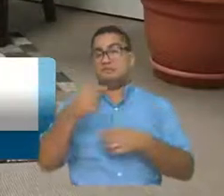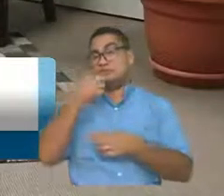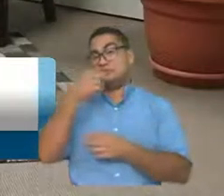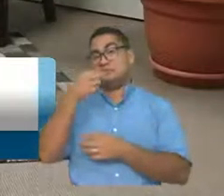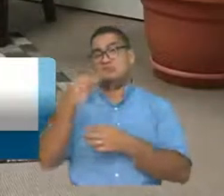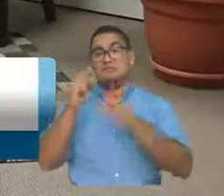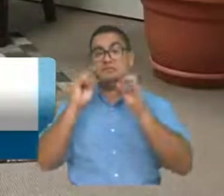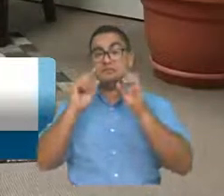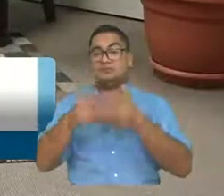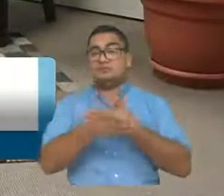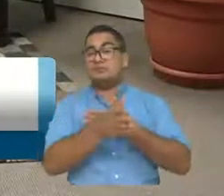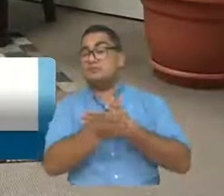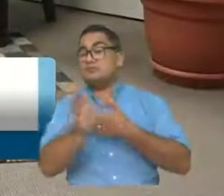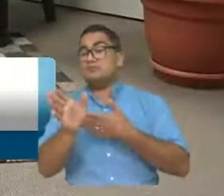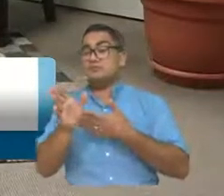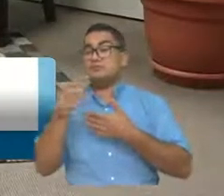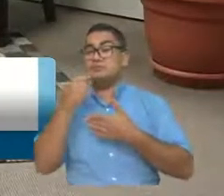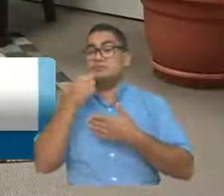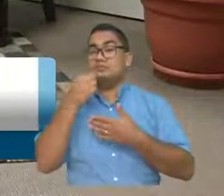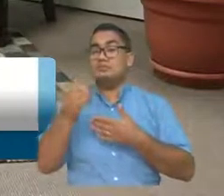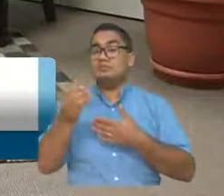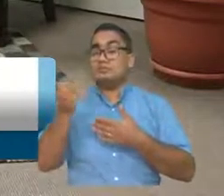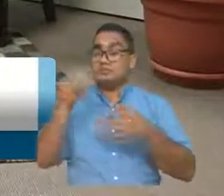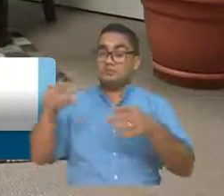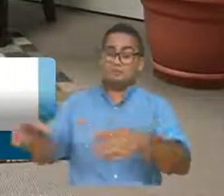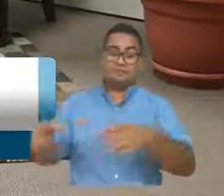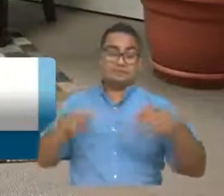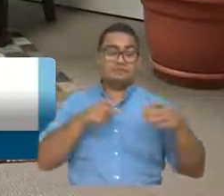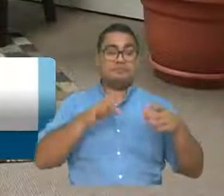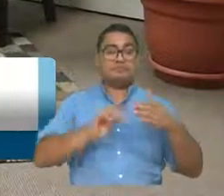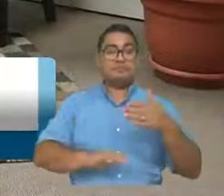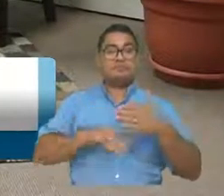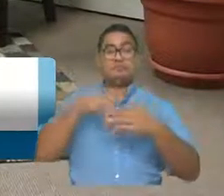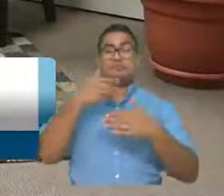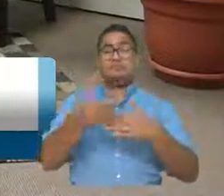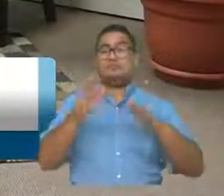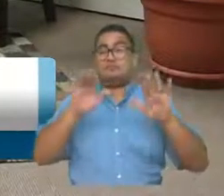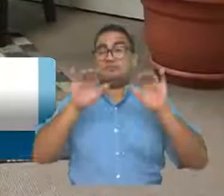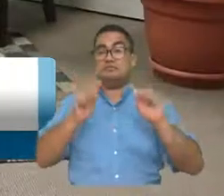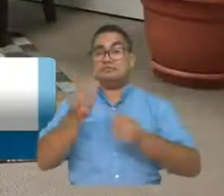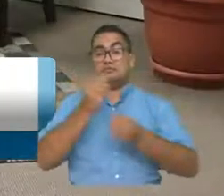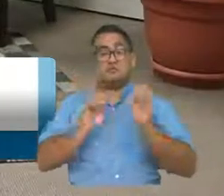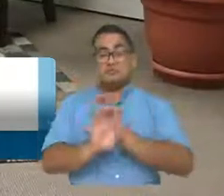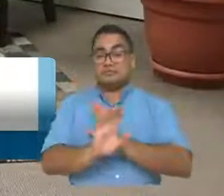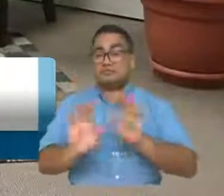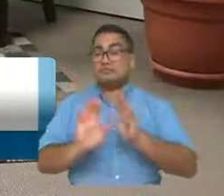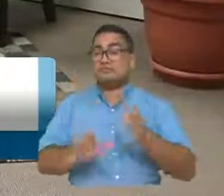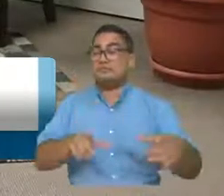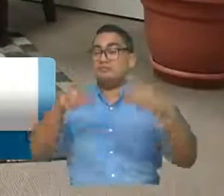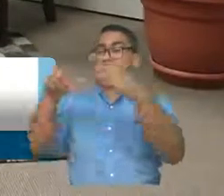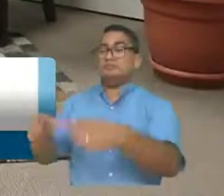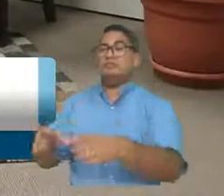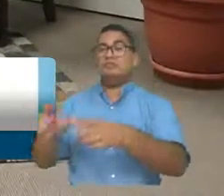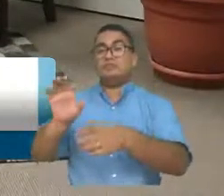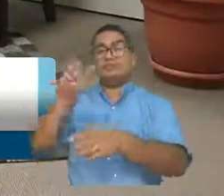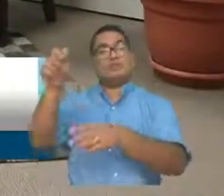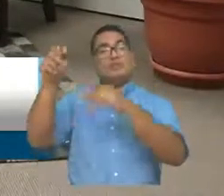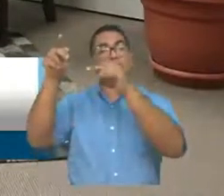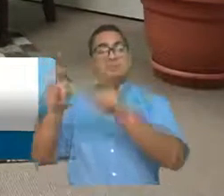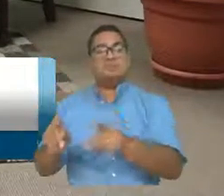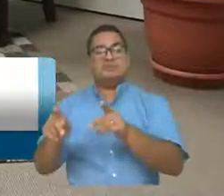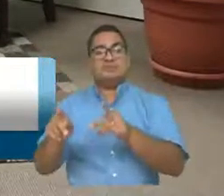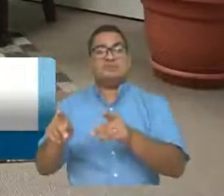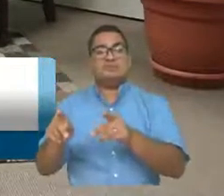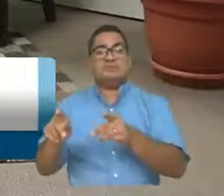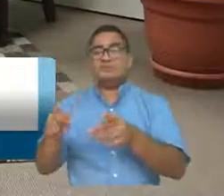entrar solamente se tiene que utilizar para entrar a esa persona, dejarle la comida, o se la puedo dejar en una